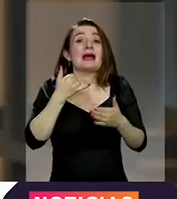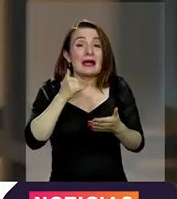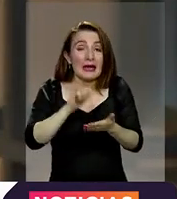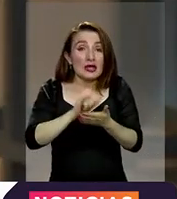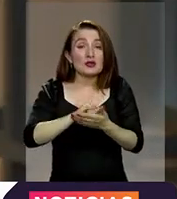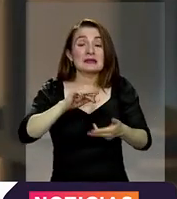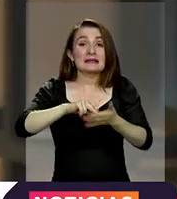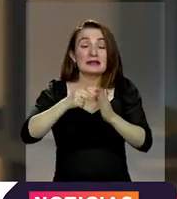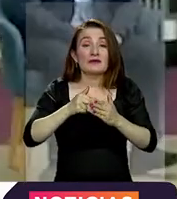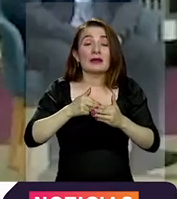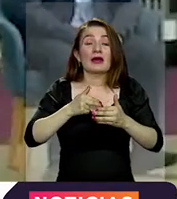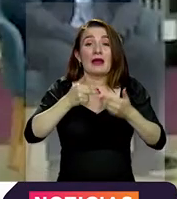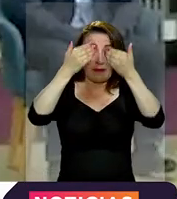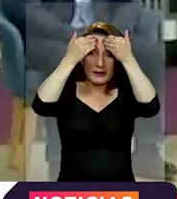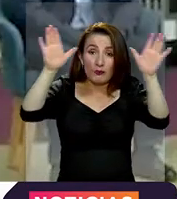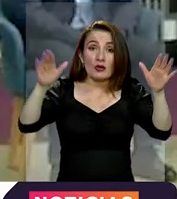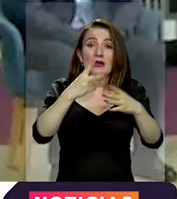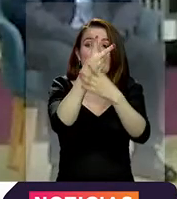una democracia plural.